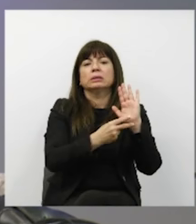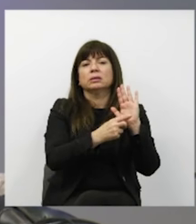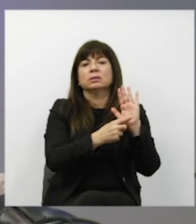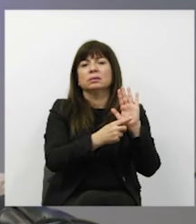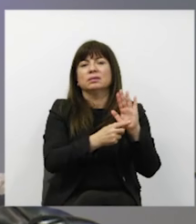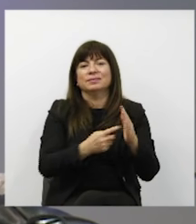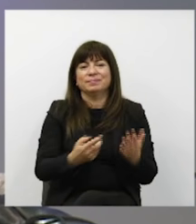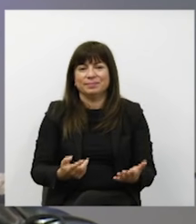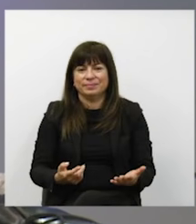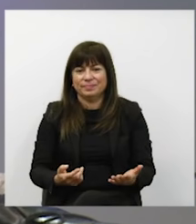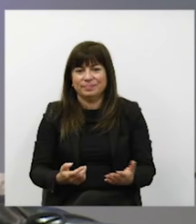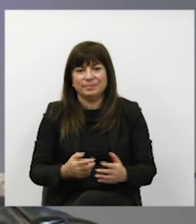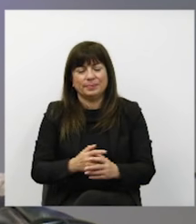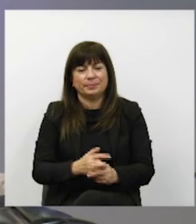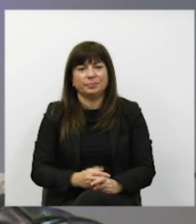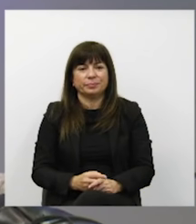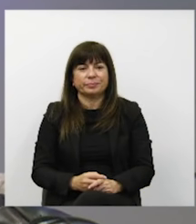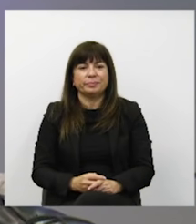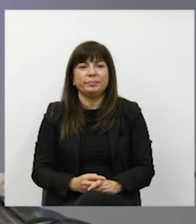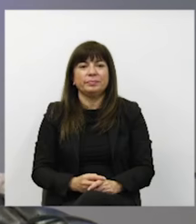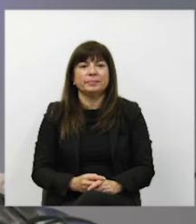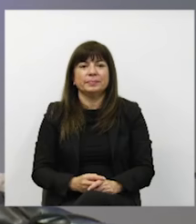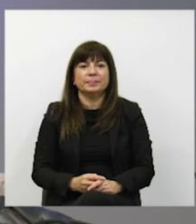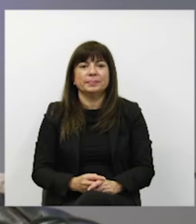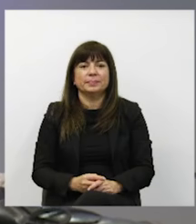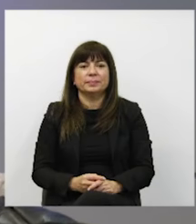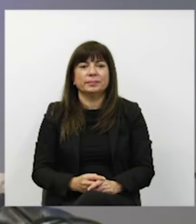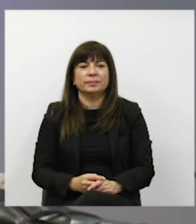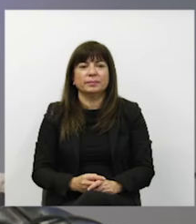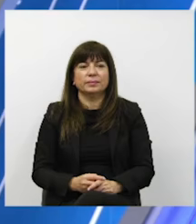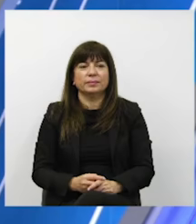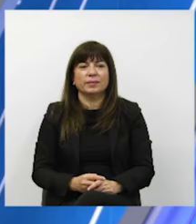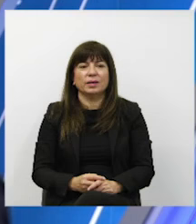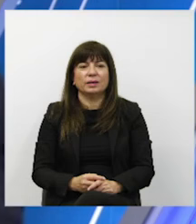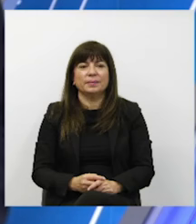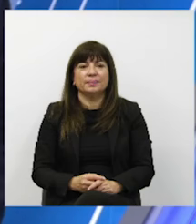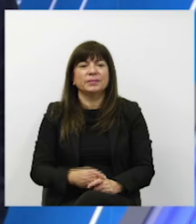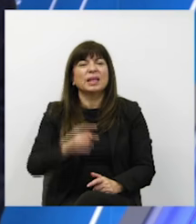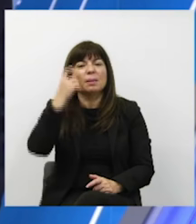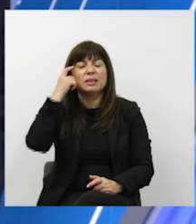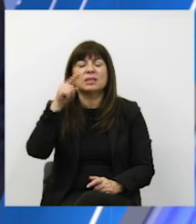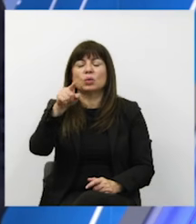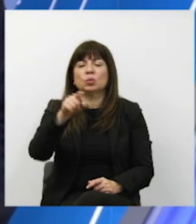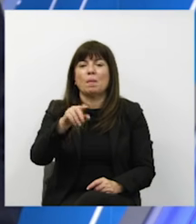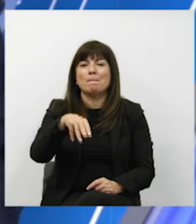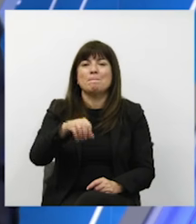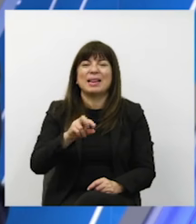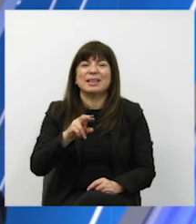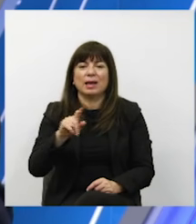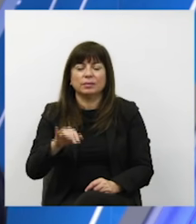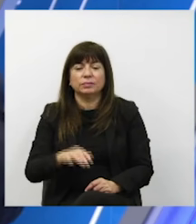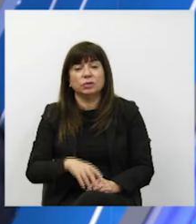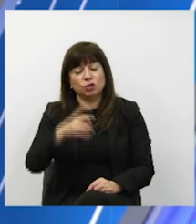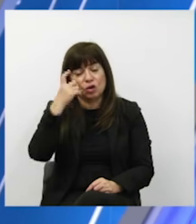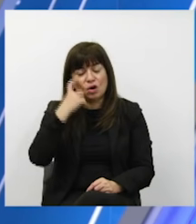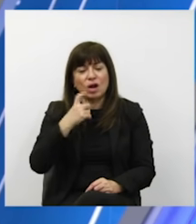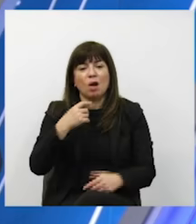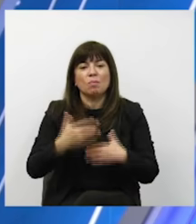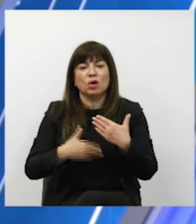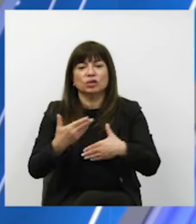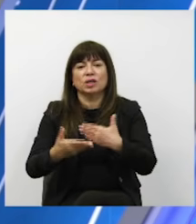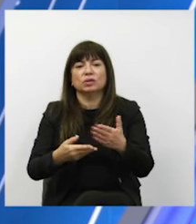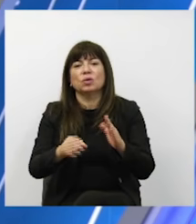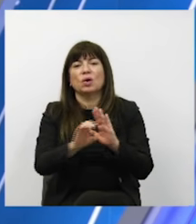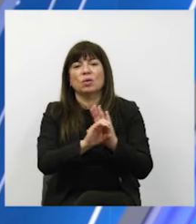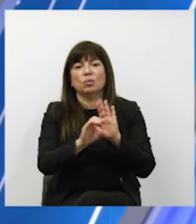esperando relegitimar las instituciones para luego ahí empezar a enfrentar otros desafíos. Matías, ¿cómo lo ves tú? Mira, yo veo en el tema del proceso constitucional que puede